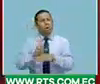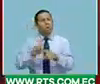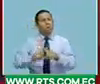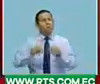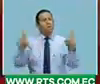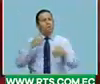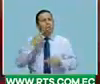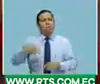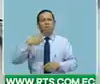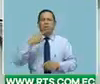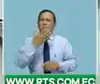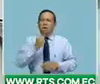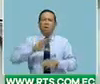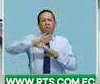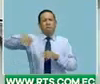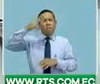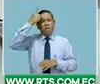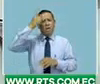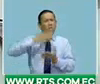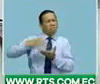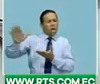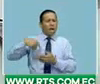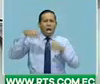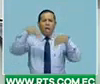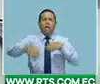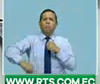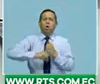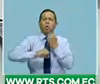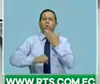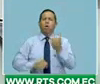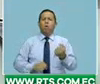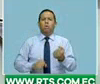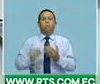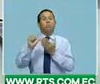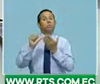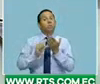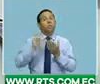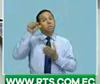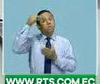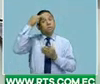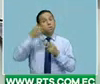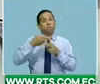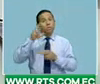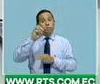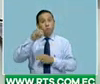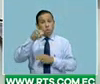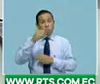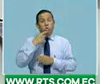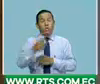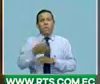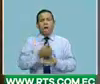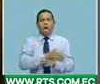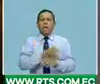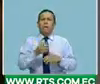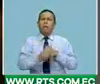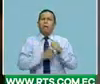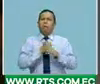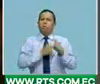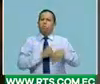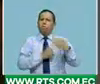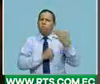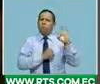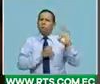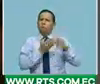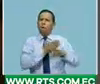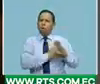moratoria de la deuda externa. La ministra de Gobierno, María Paula Romo, más temprano indicaba que las protestas no serían como en octubre del año 2019